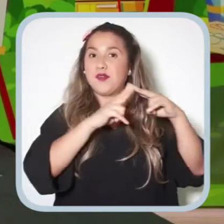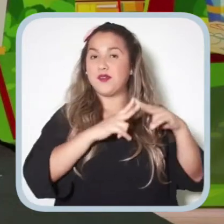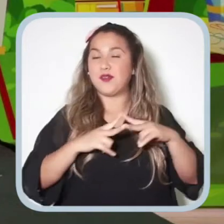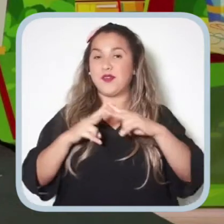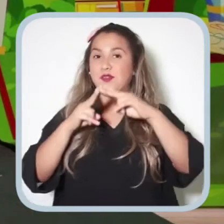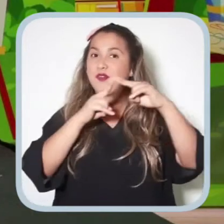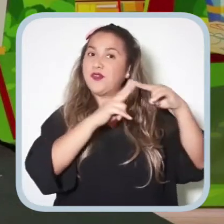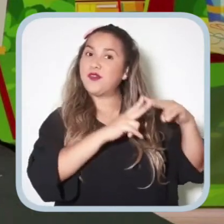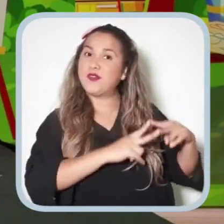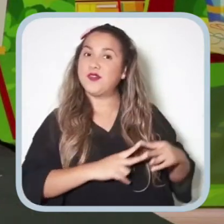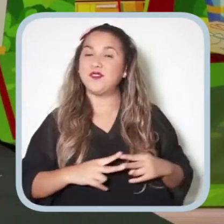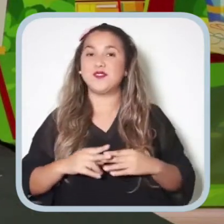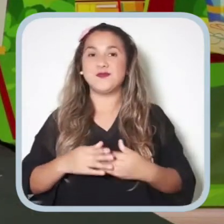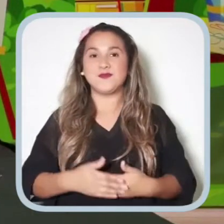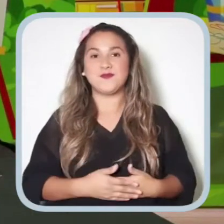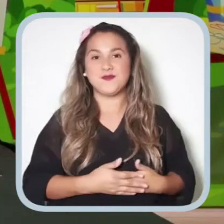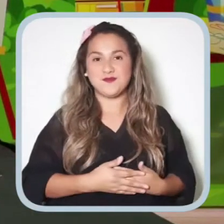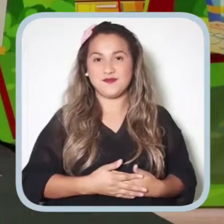vemos!